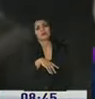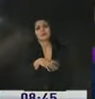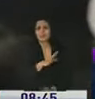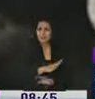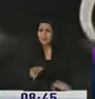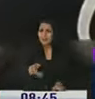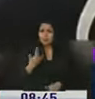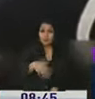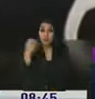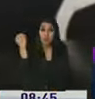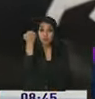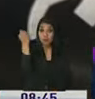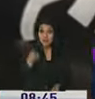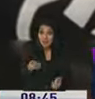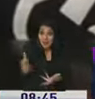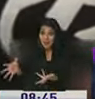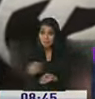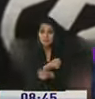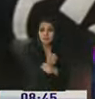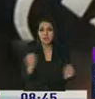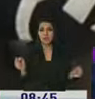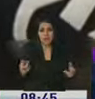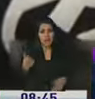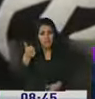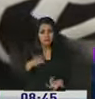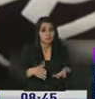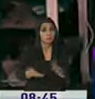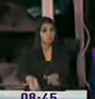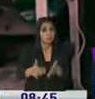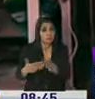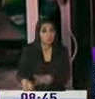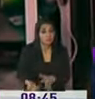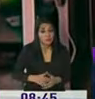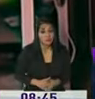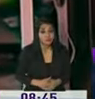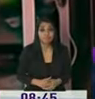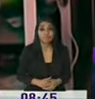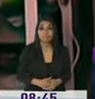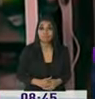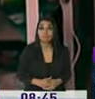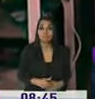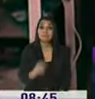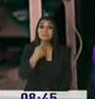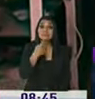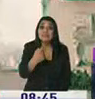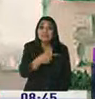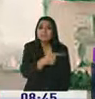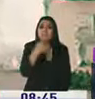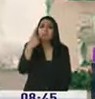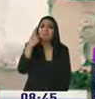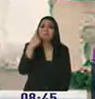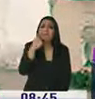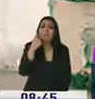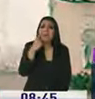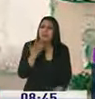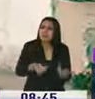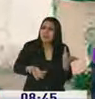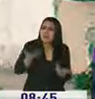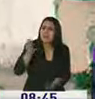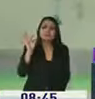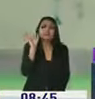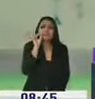rápido la ambulancia, creo que podían haber perdido la vida los muchachos. Supuestamente estaba bajo algunos efectos de una sustancia